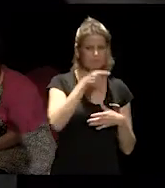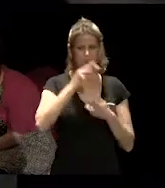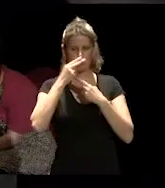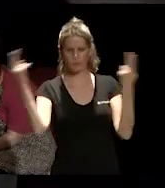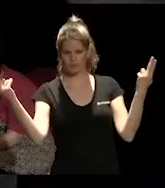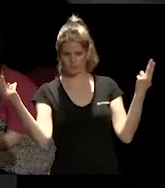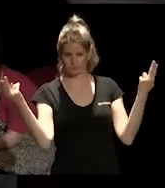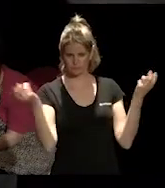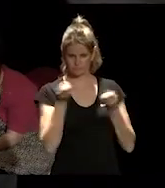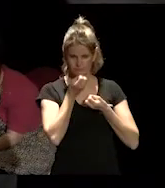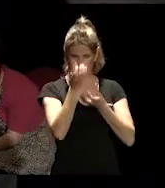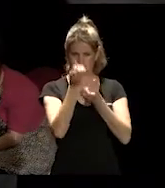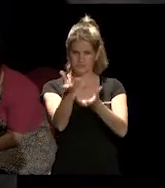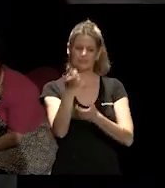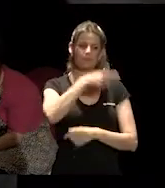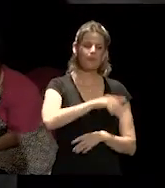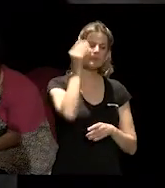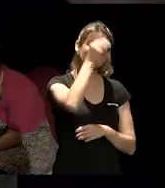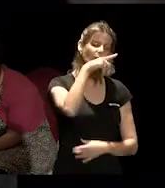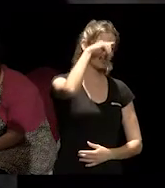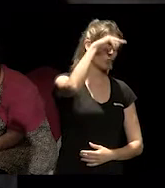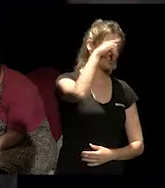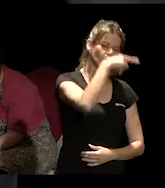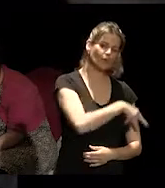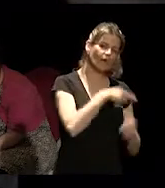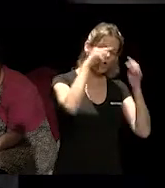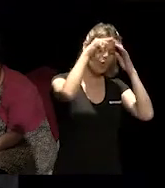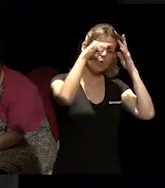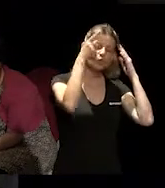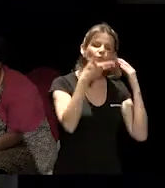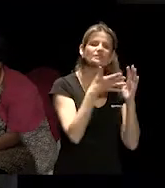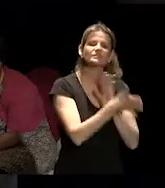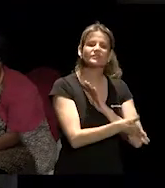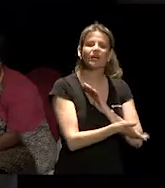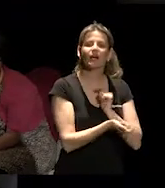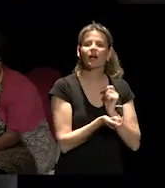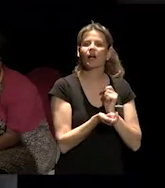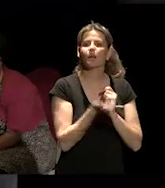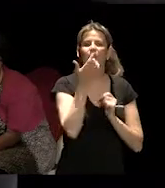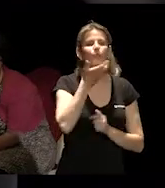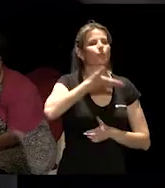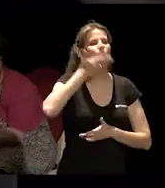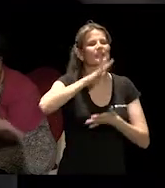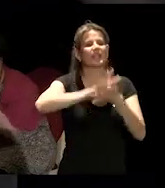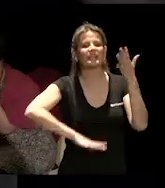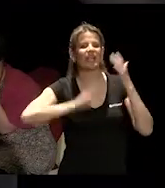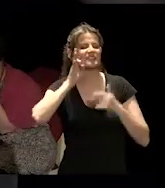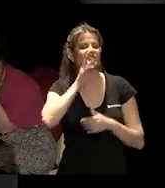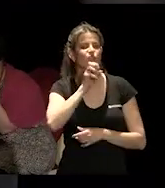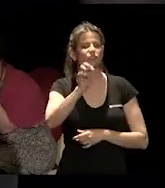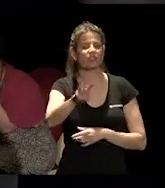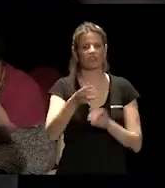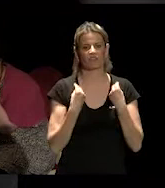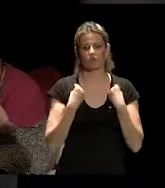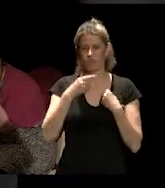Después también de pensar la cultura no como arqueología, es decir, Llull no es importante porque sea catalán y vivió en el siglo XIII, sino porque